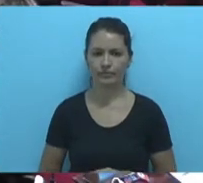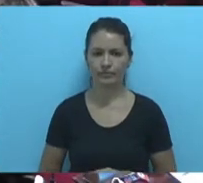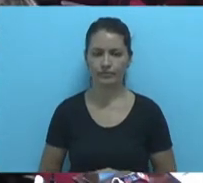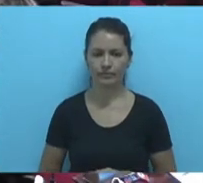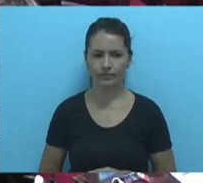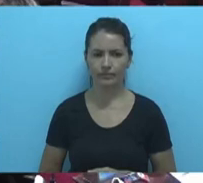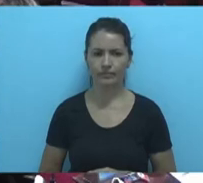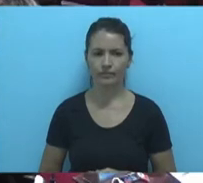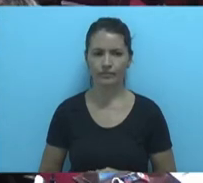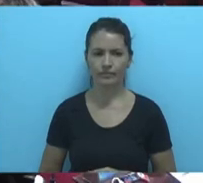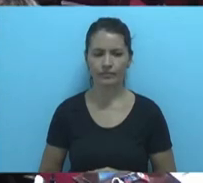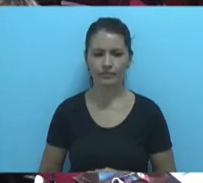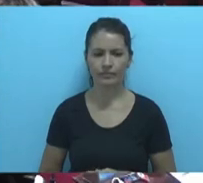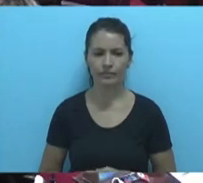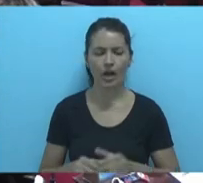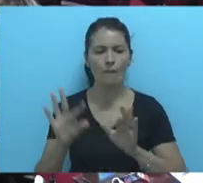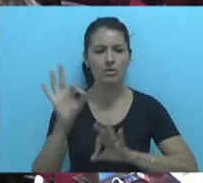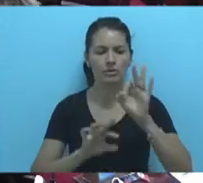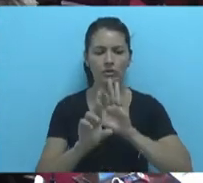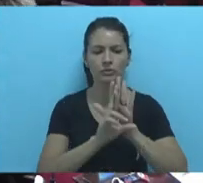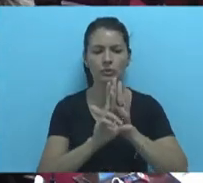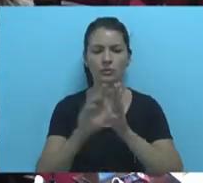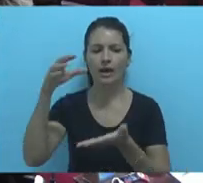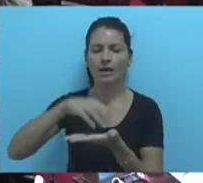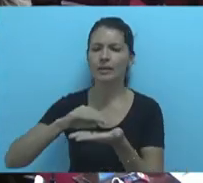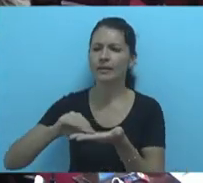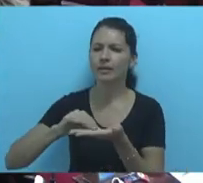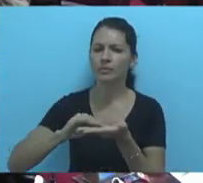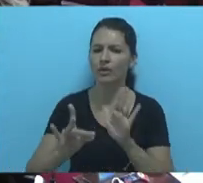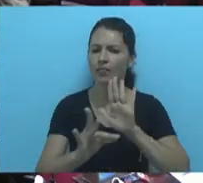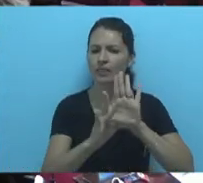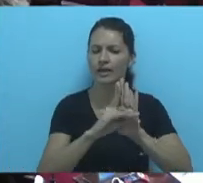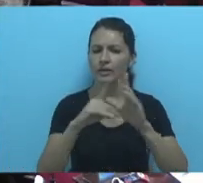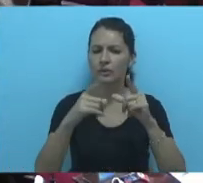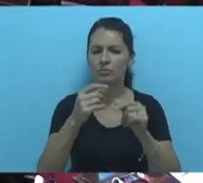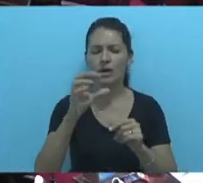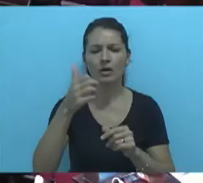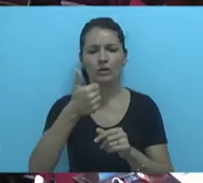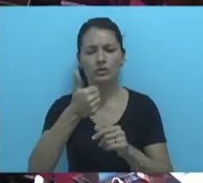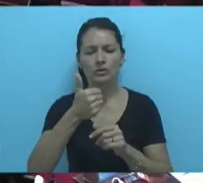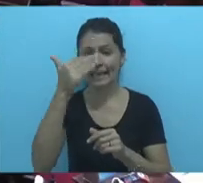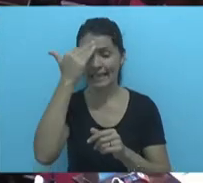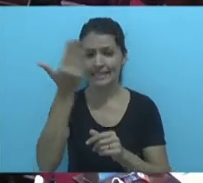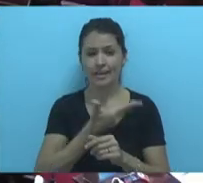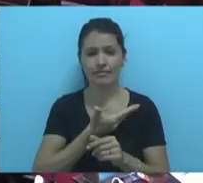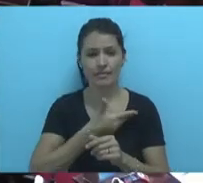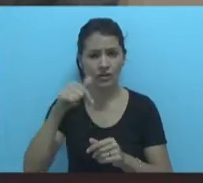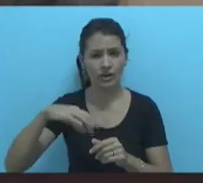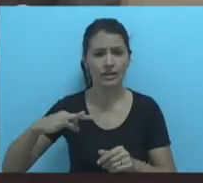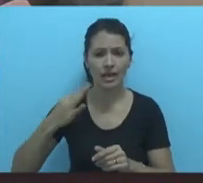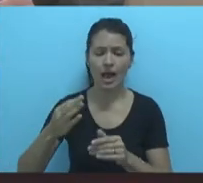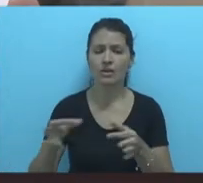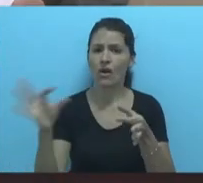Proyecto de resolución donde la Cámara de Diputados de la provincia resuelve ratificar el decreto número 6 de fecha 15 de febrero del 2022 con